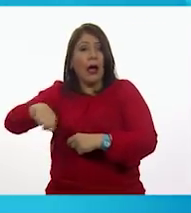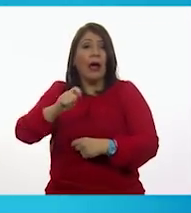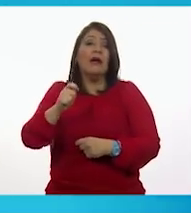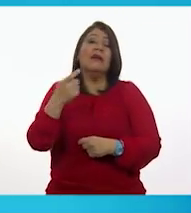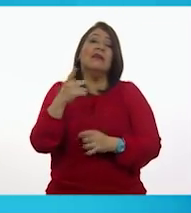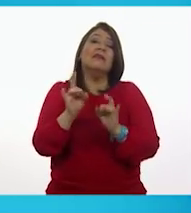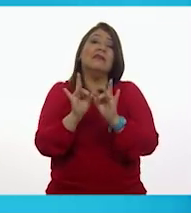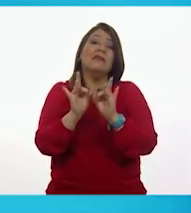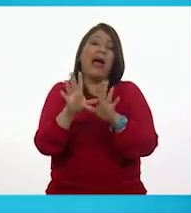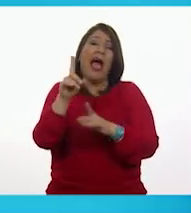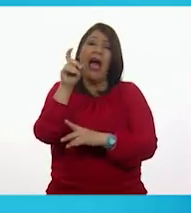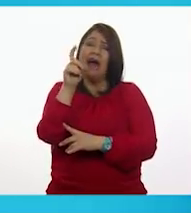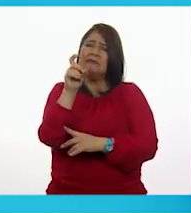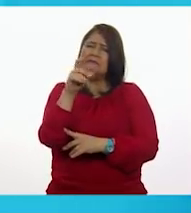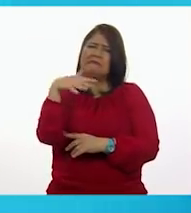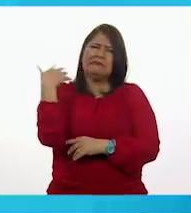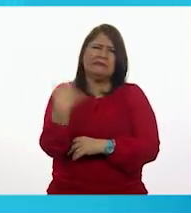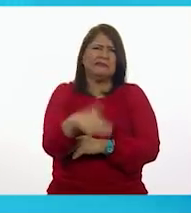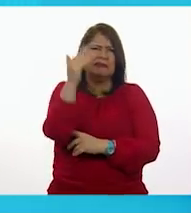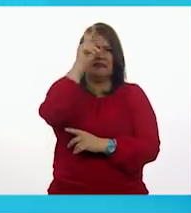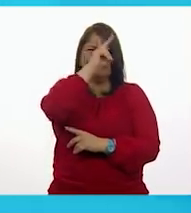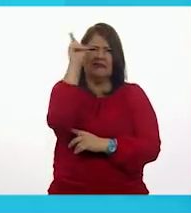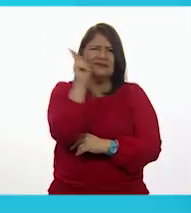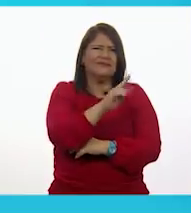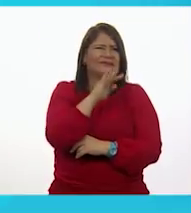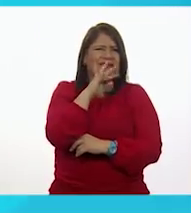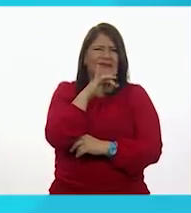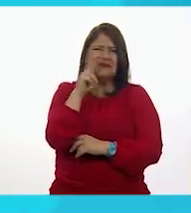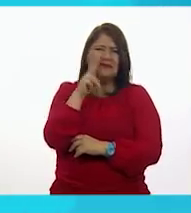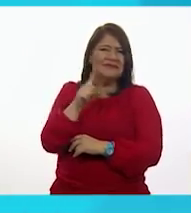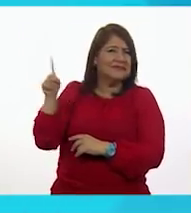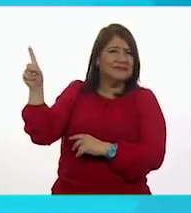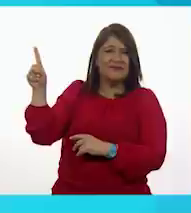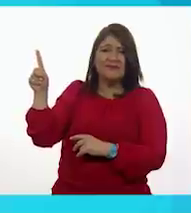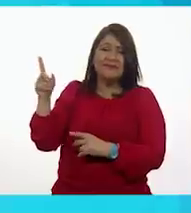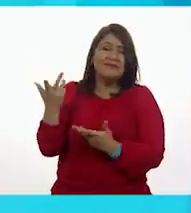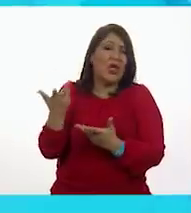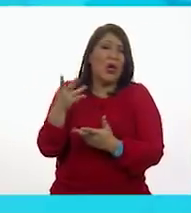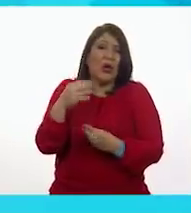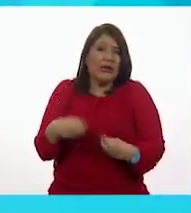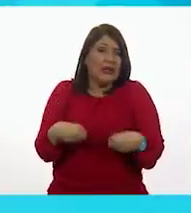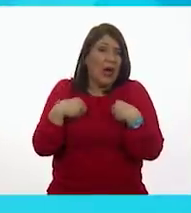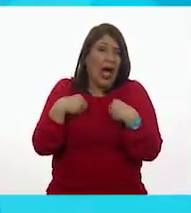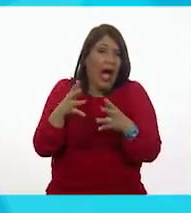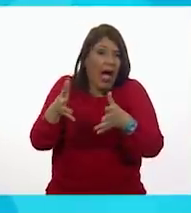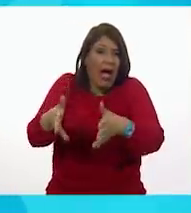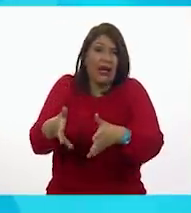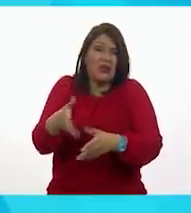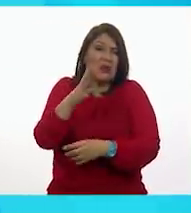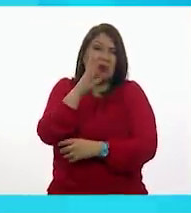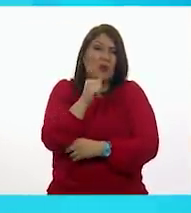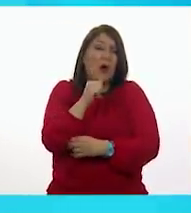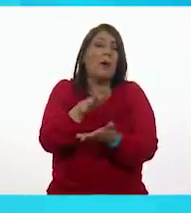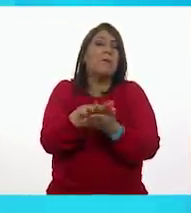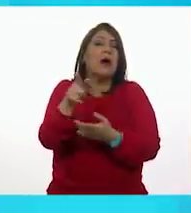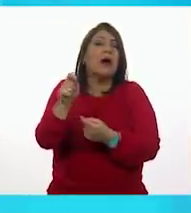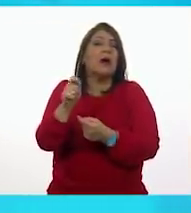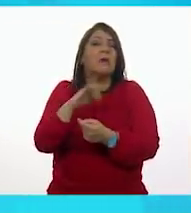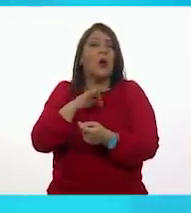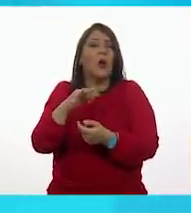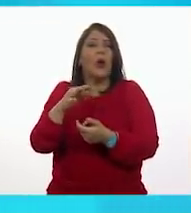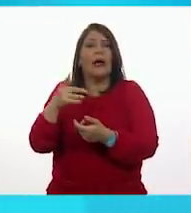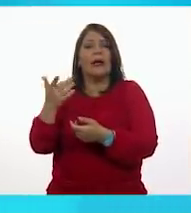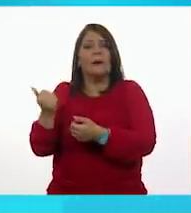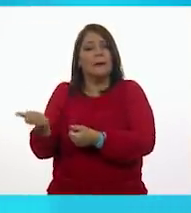ahora el agua está tan contaminada que es imposible que estén ahí. Así que la mayoría se encuentran, pues,